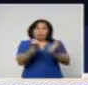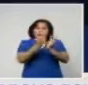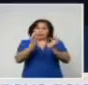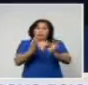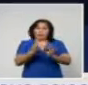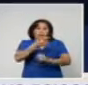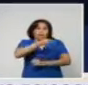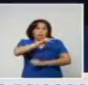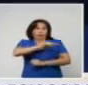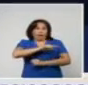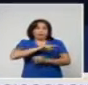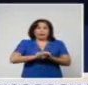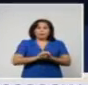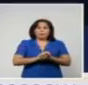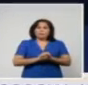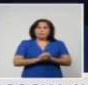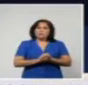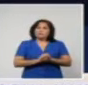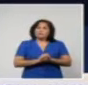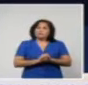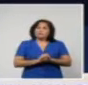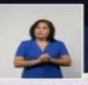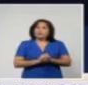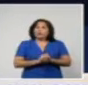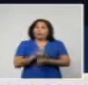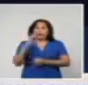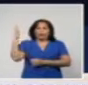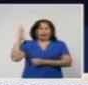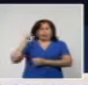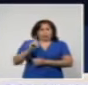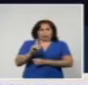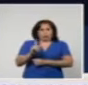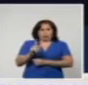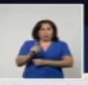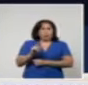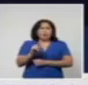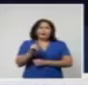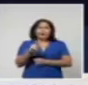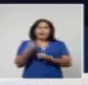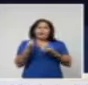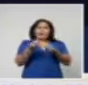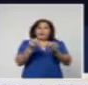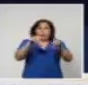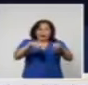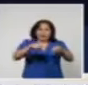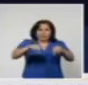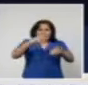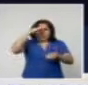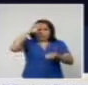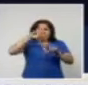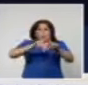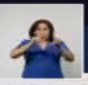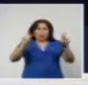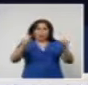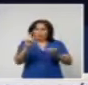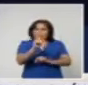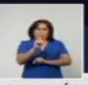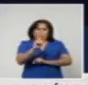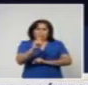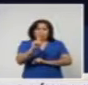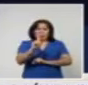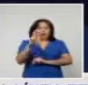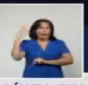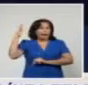de ayer, sin tener en cuenta los importados que no pesan en la incidencia del país, pues la tasa